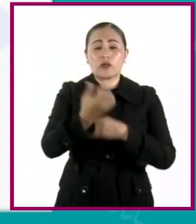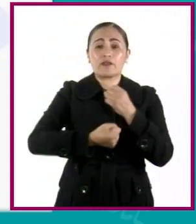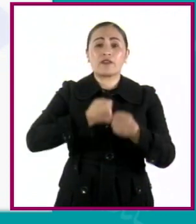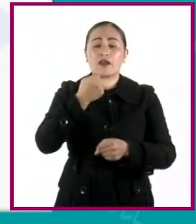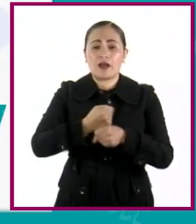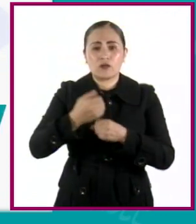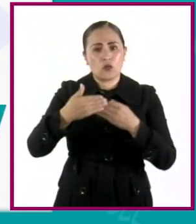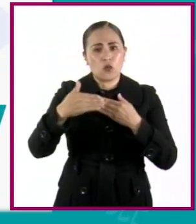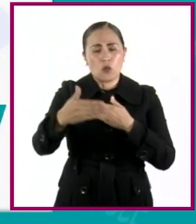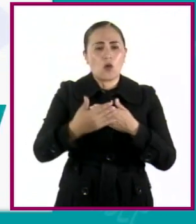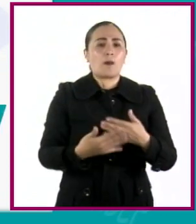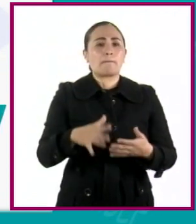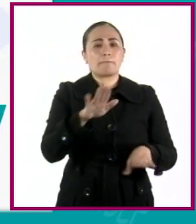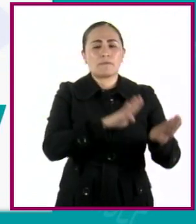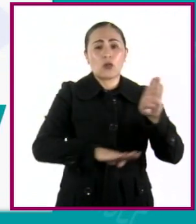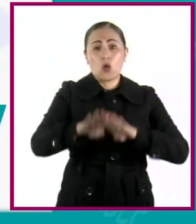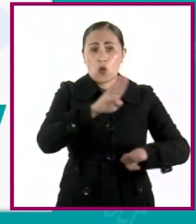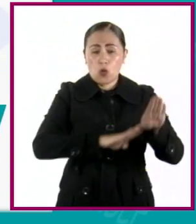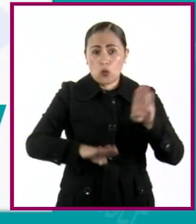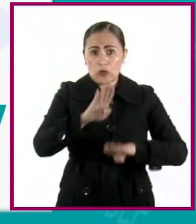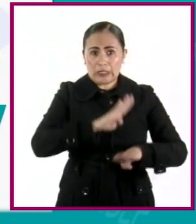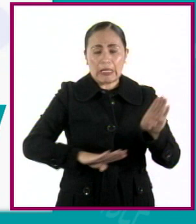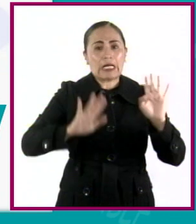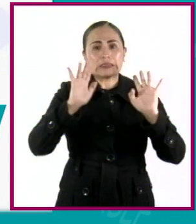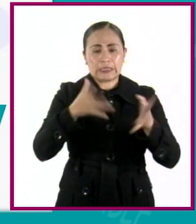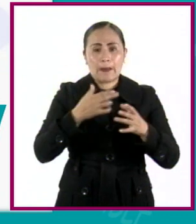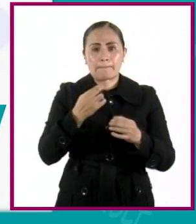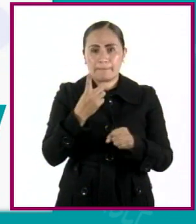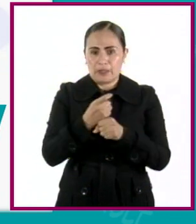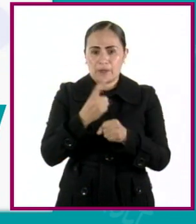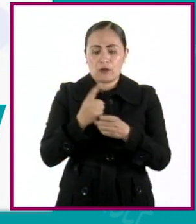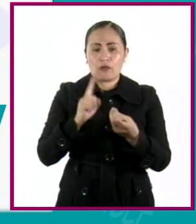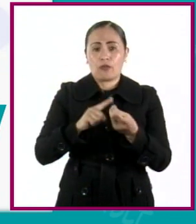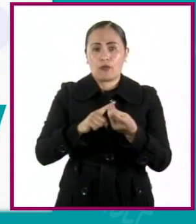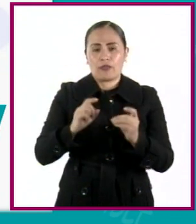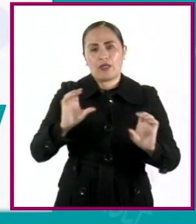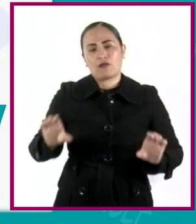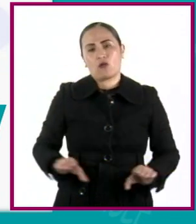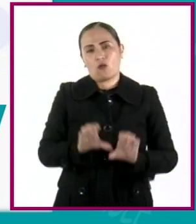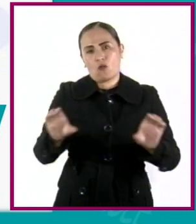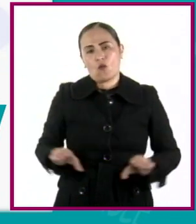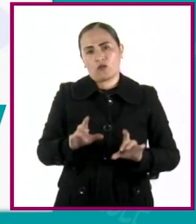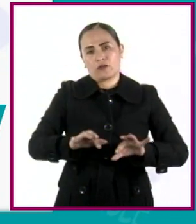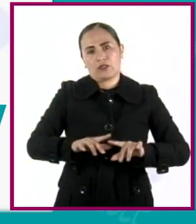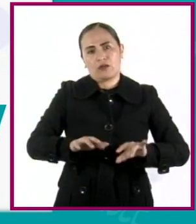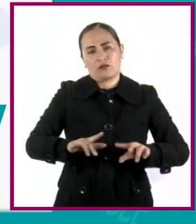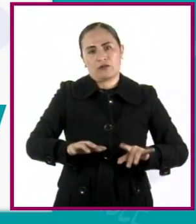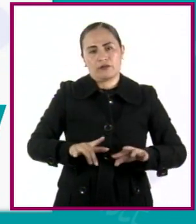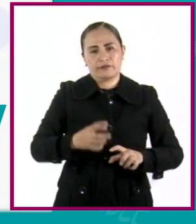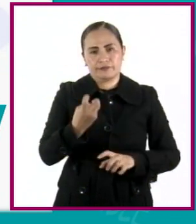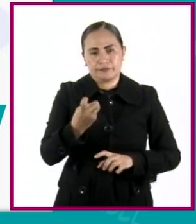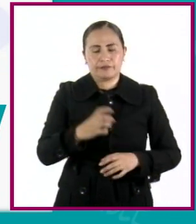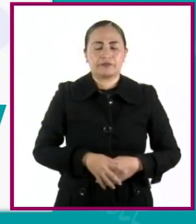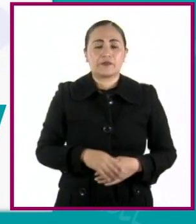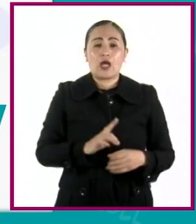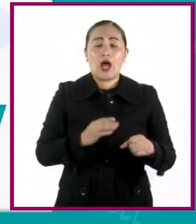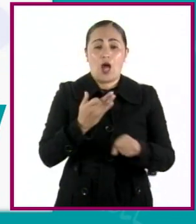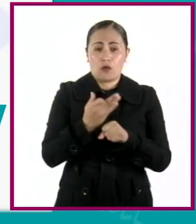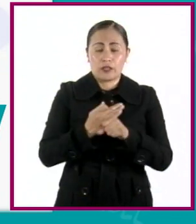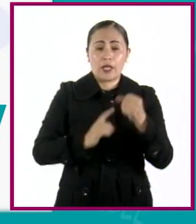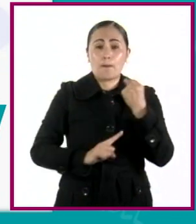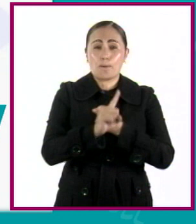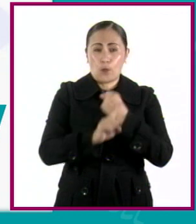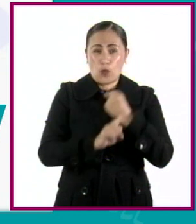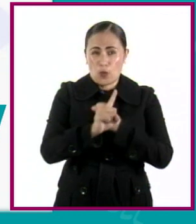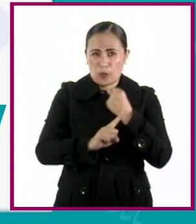biología empezará en un ordenador, en una computadora. Los problemas principales que están abordando ahora por